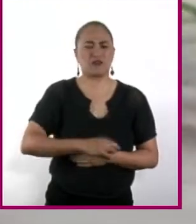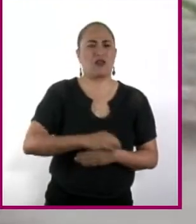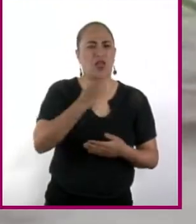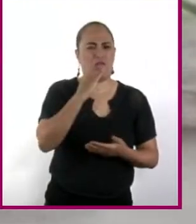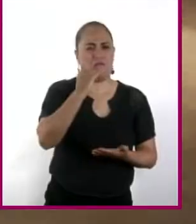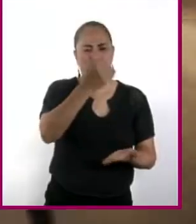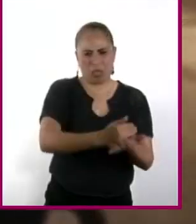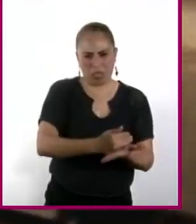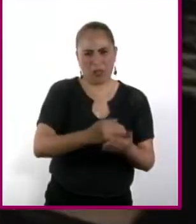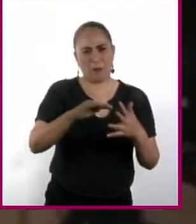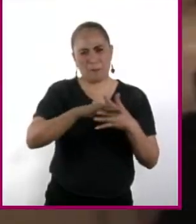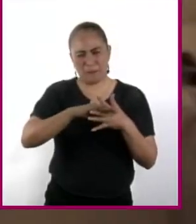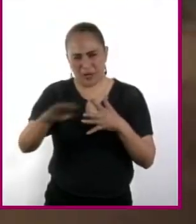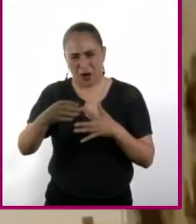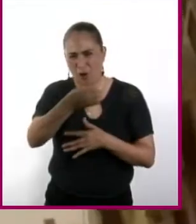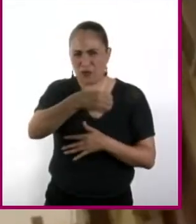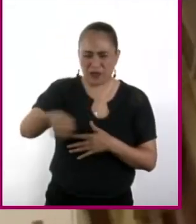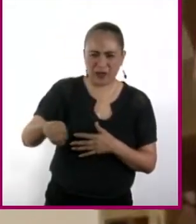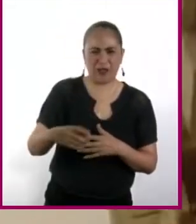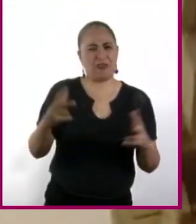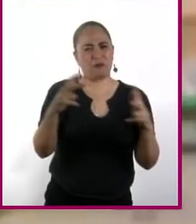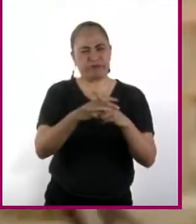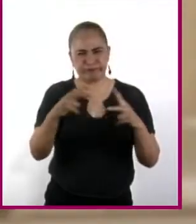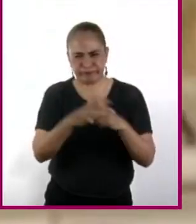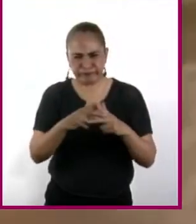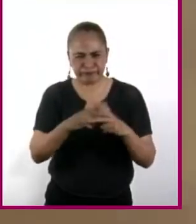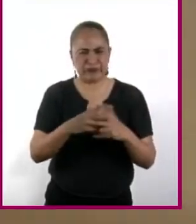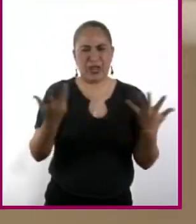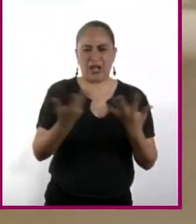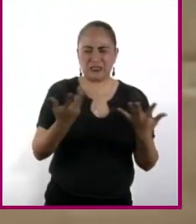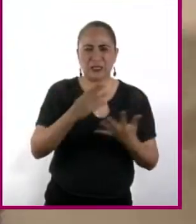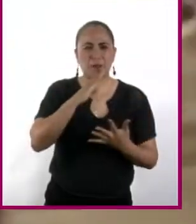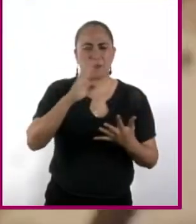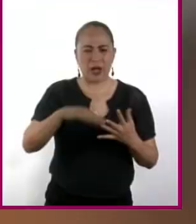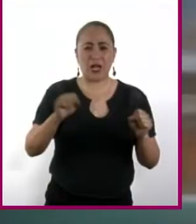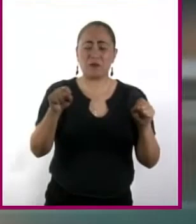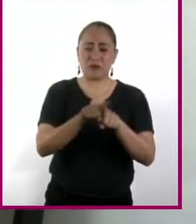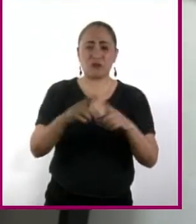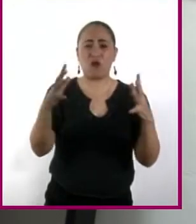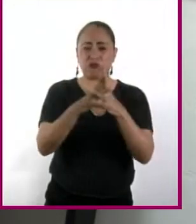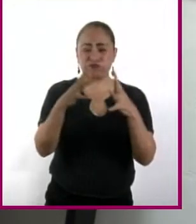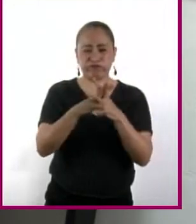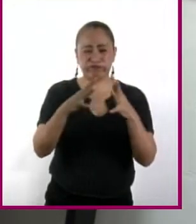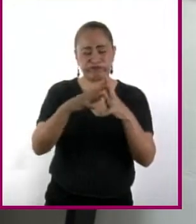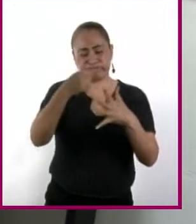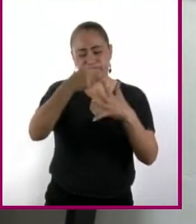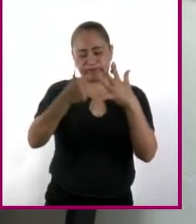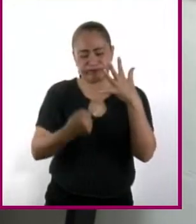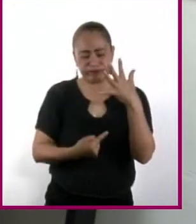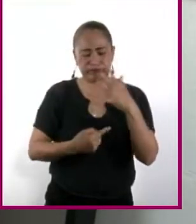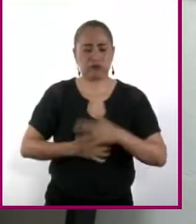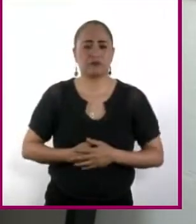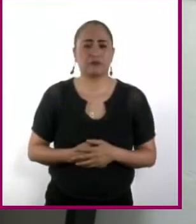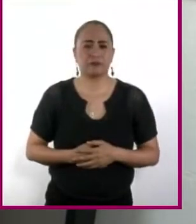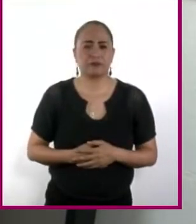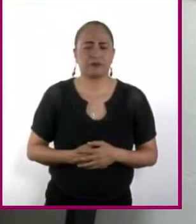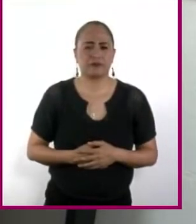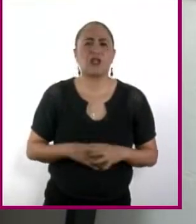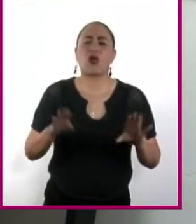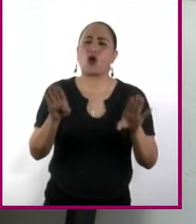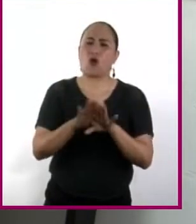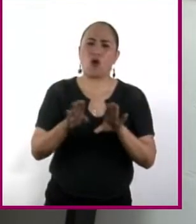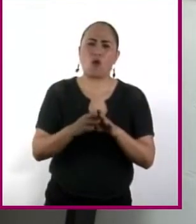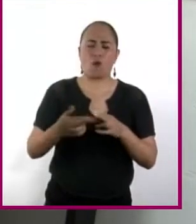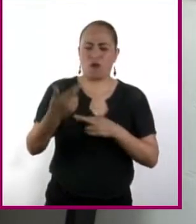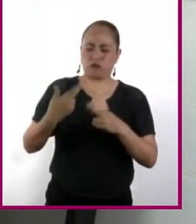migración forzada, delincuencia y conflictos bélicos, entre otras. Ahora bien, ¿cómo se puede contrarrestar